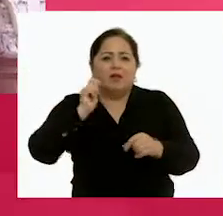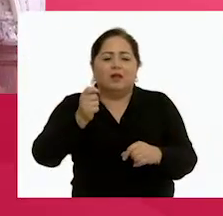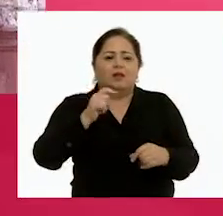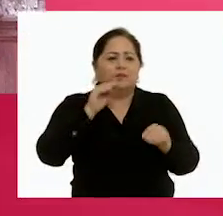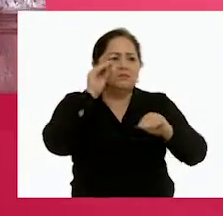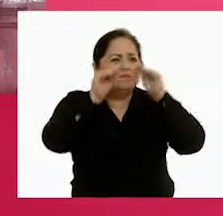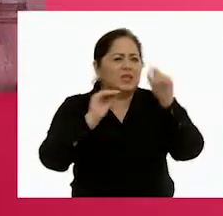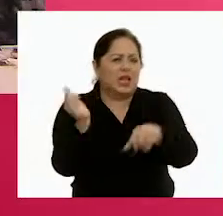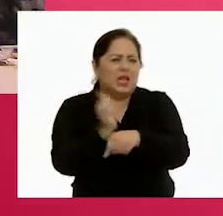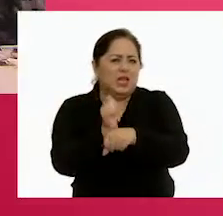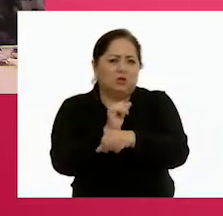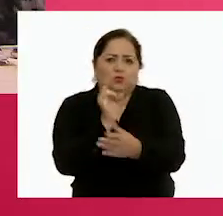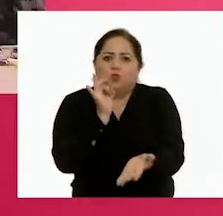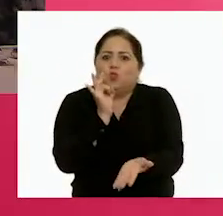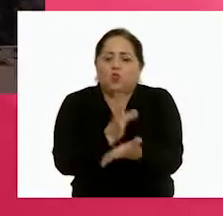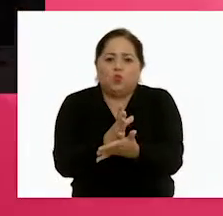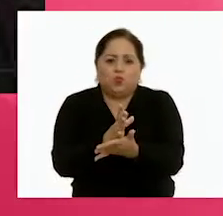elaboración artística única.